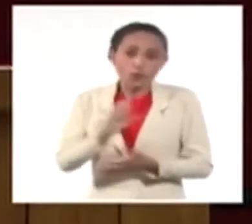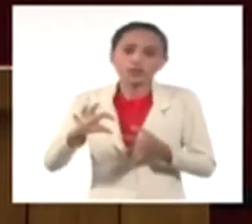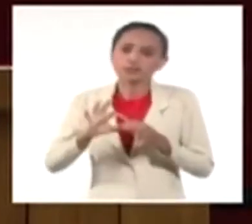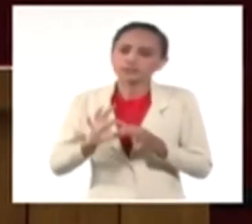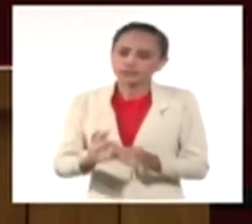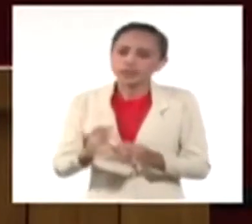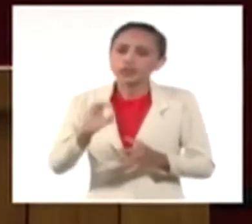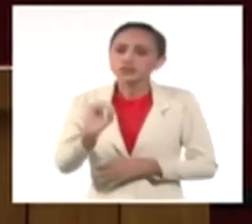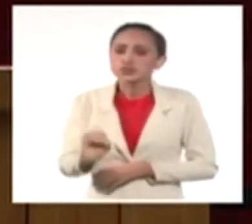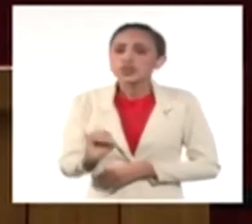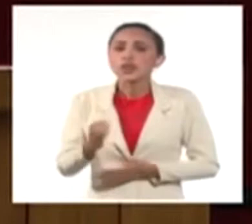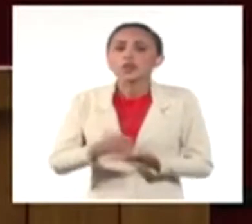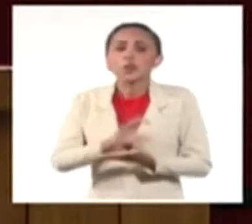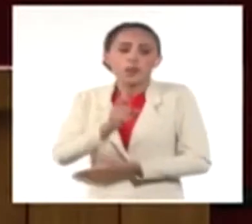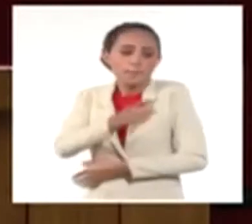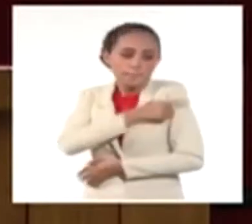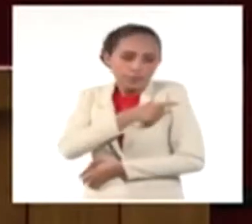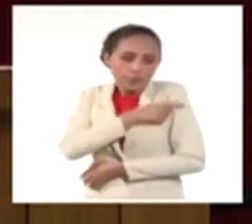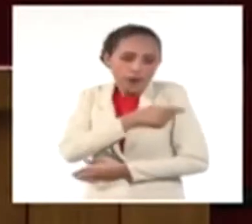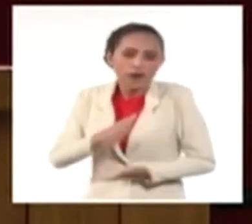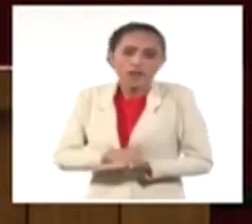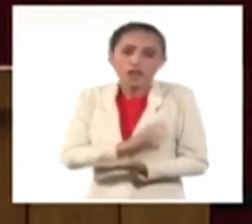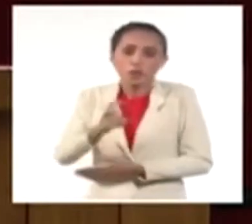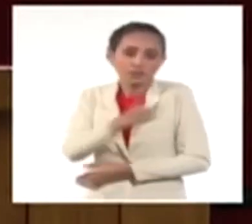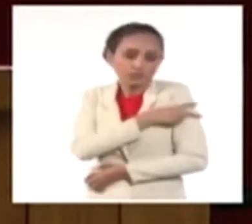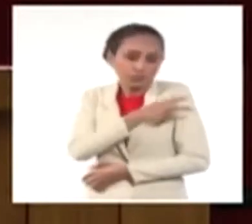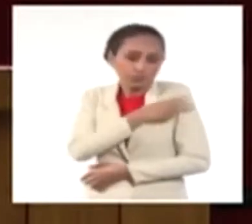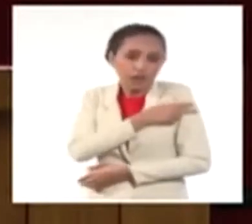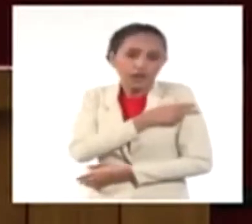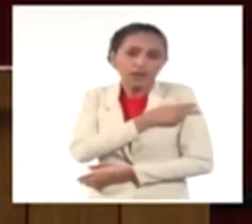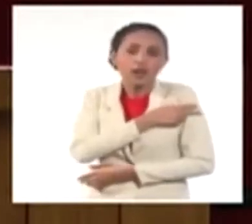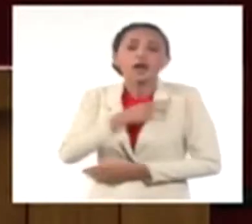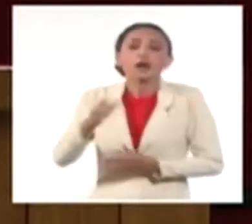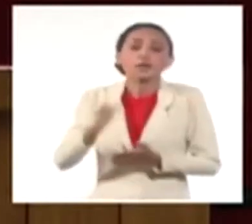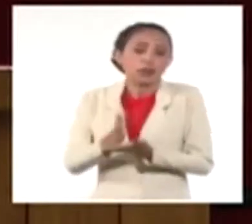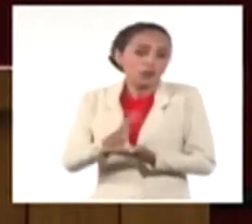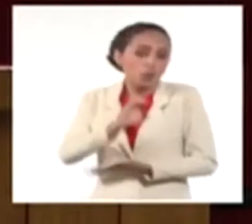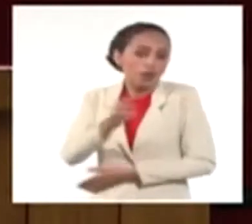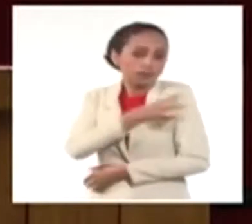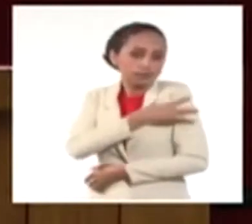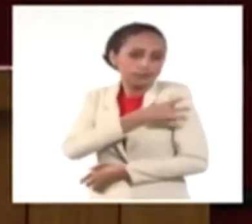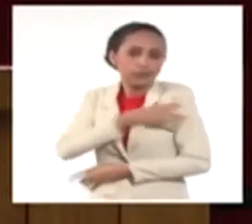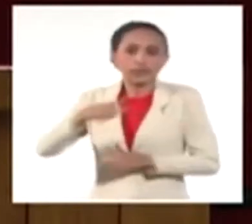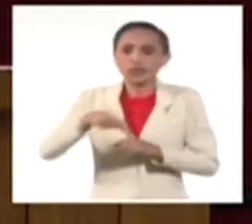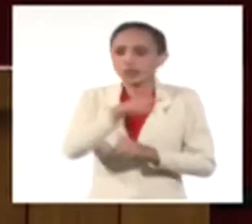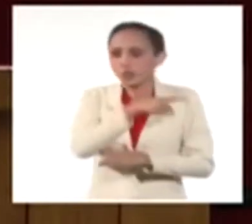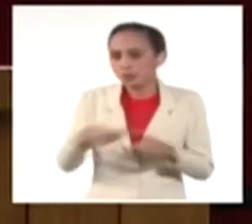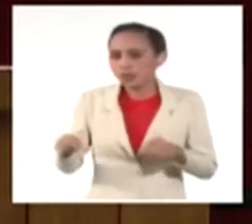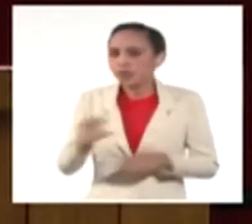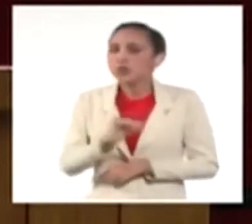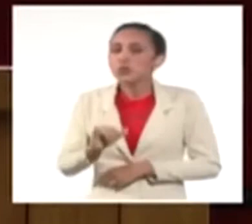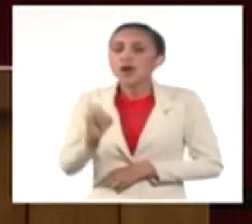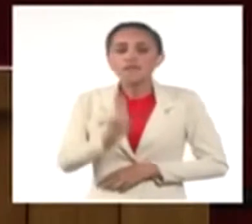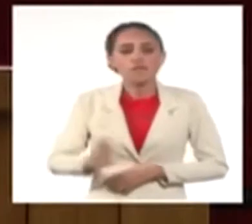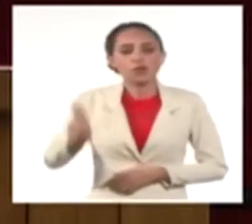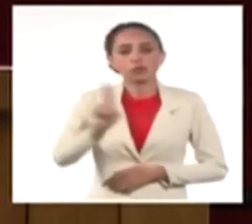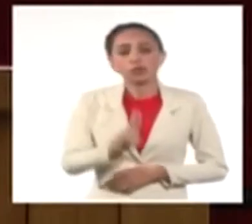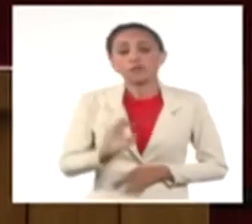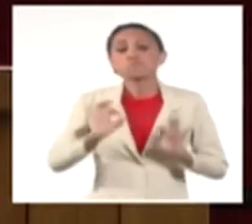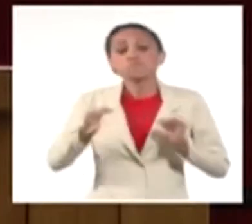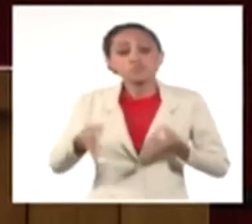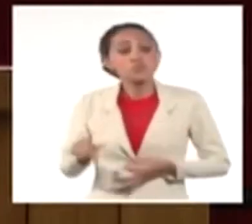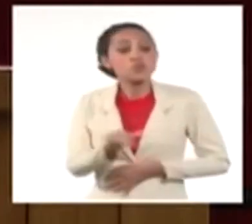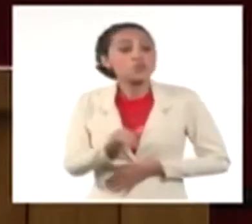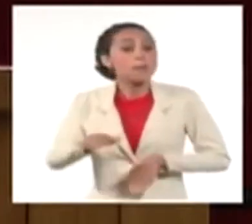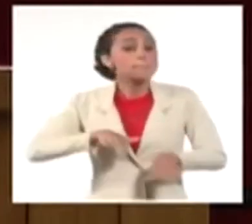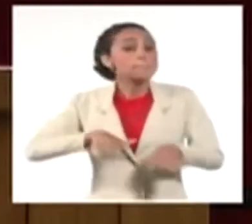especial, media, técnica y profesional, así como la de adultos. Asimismo, se respaldará la